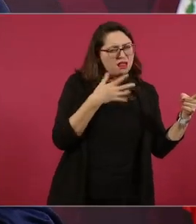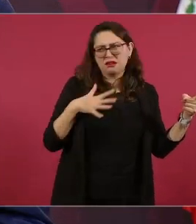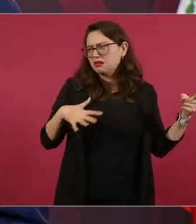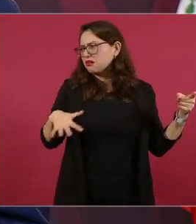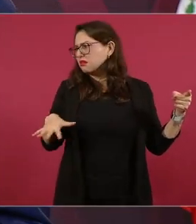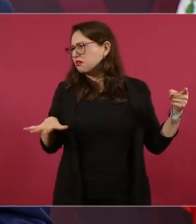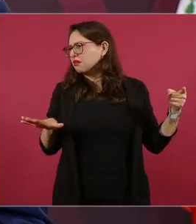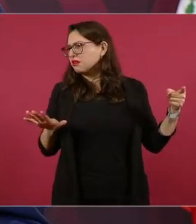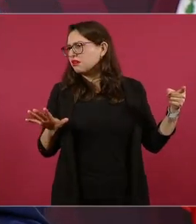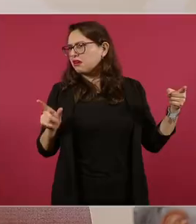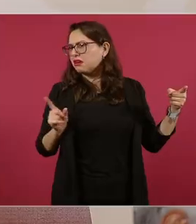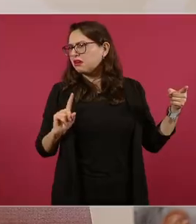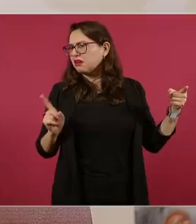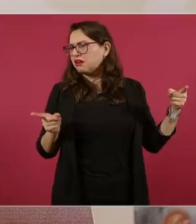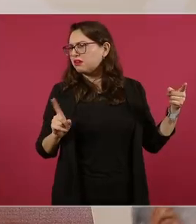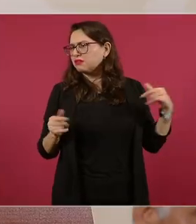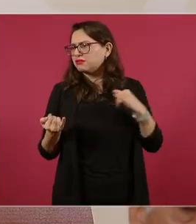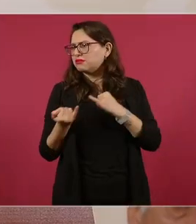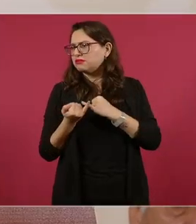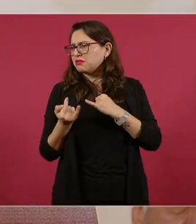los de arriba no,